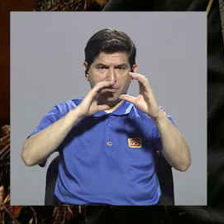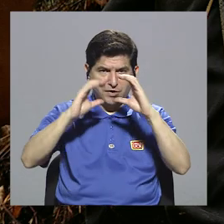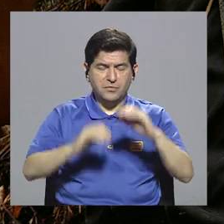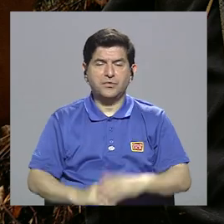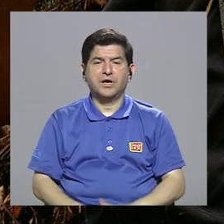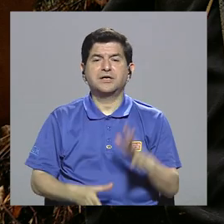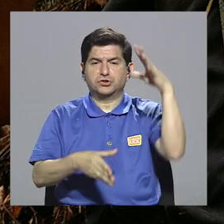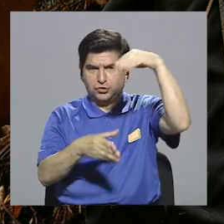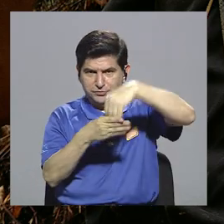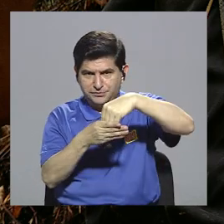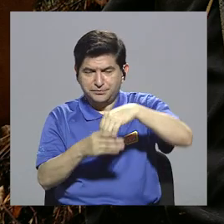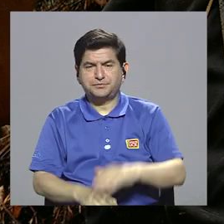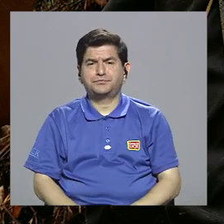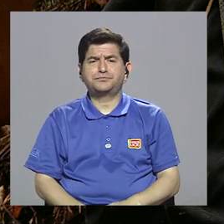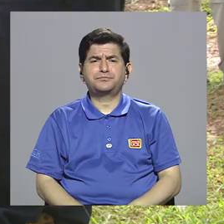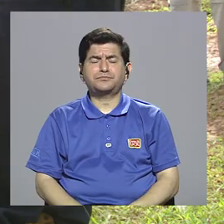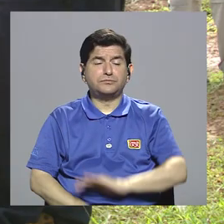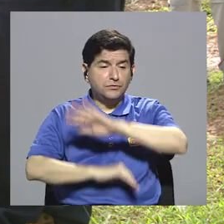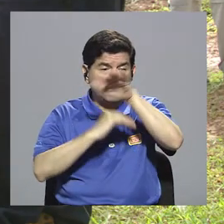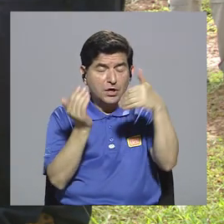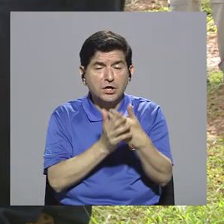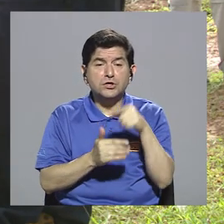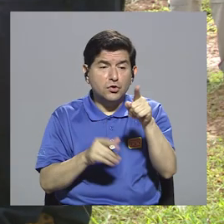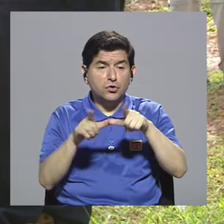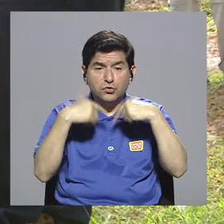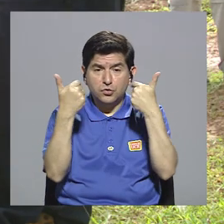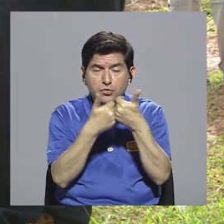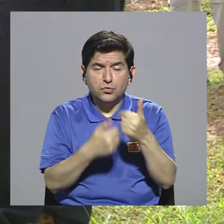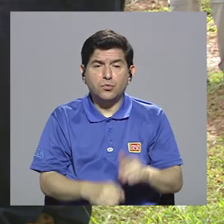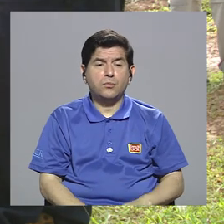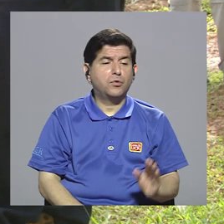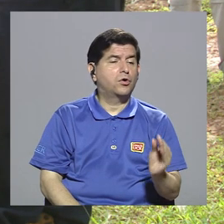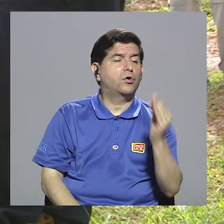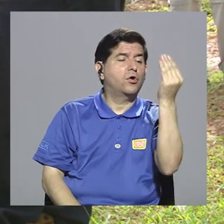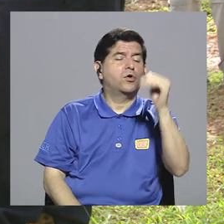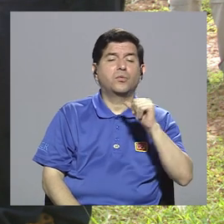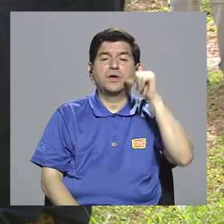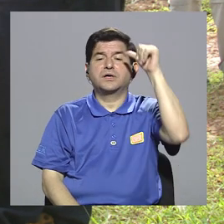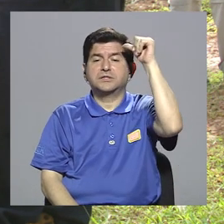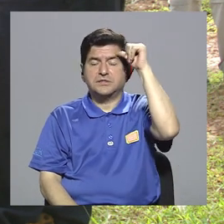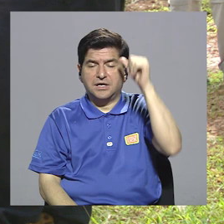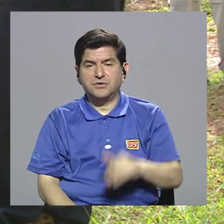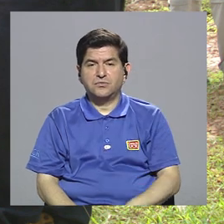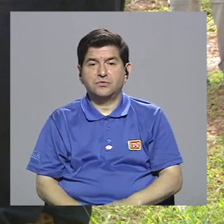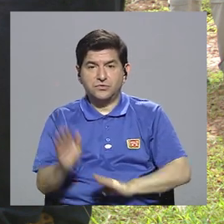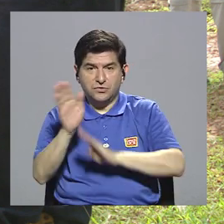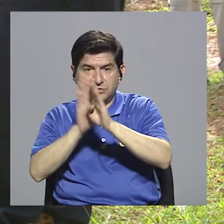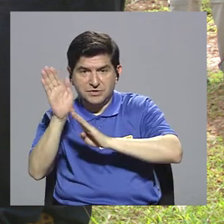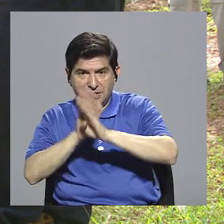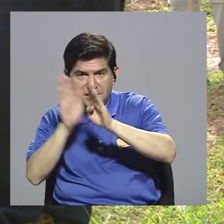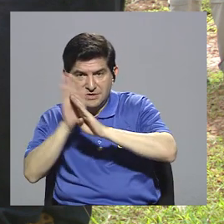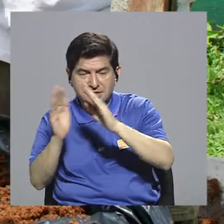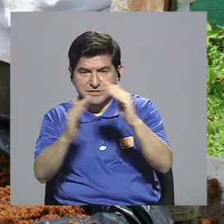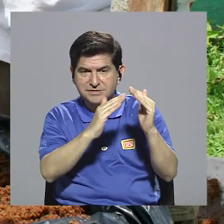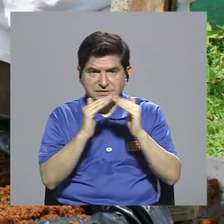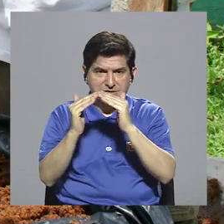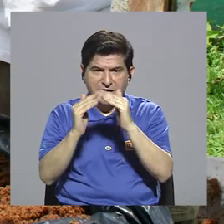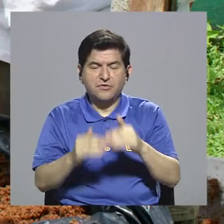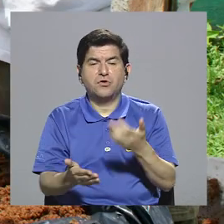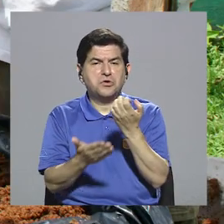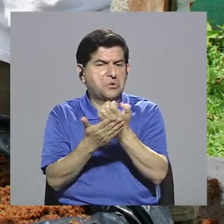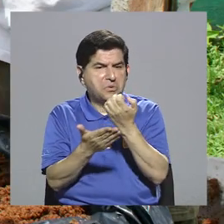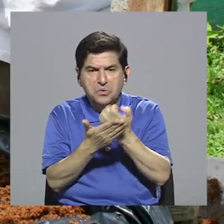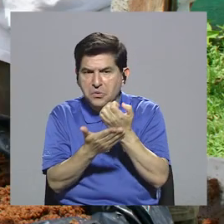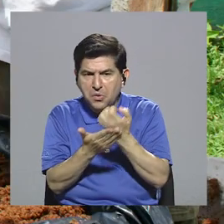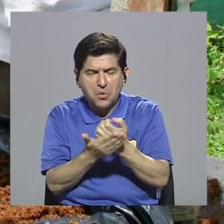todos esos grupos los jóvenes los adultos pueden hacer el desarrollo de la comunidad al desarrollo económico al desarrollo de las familias